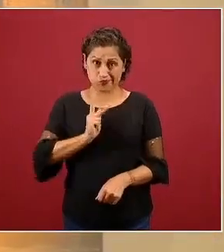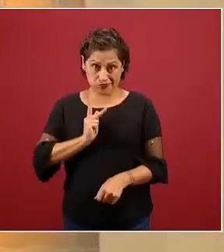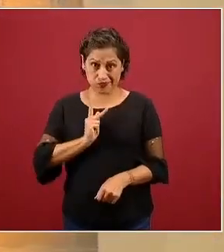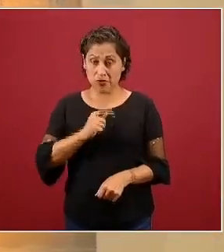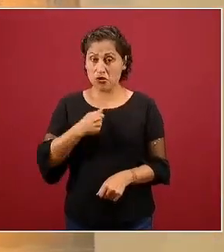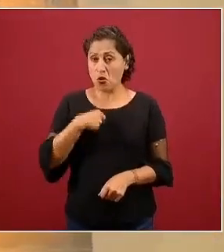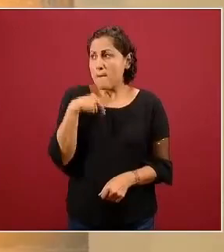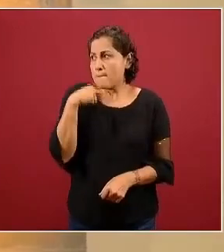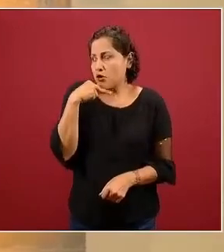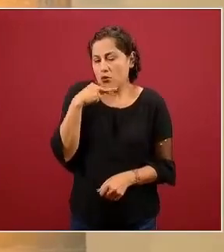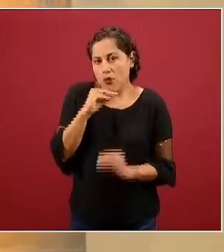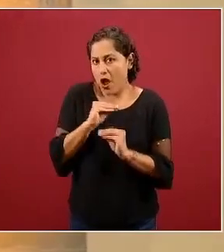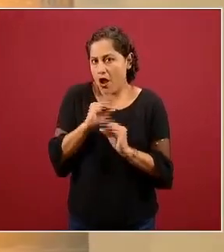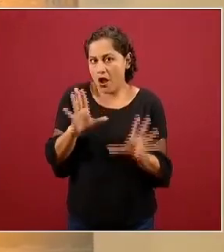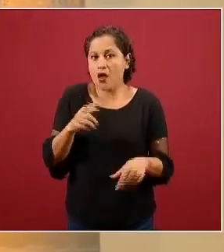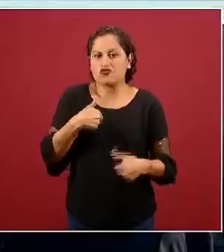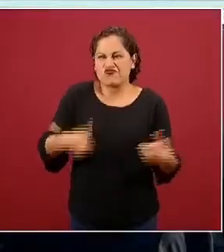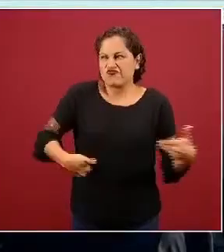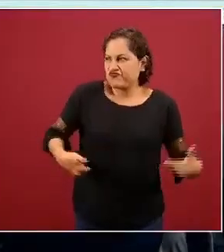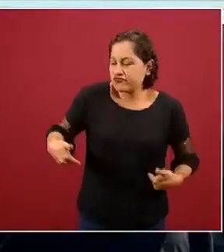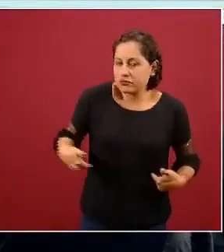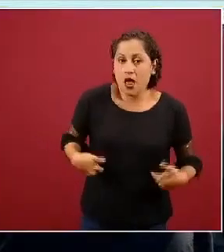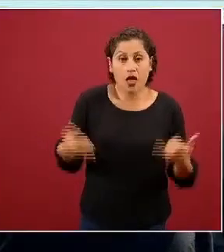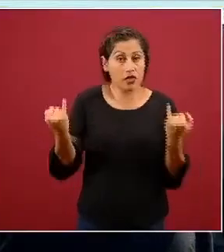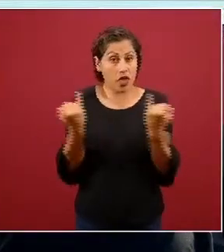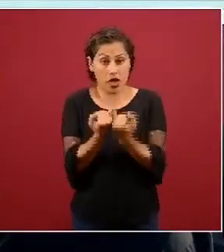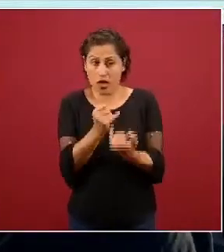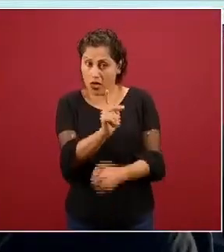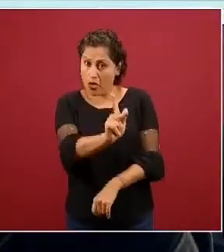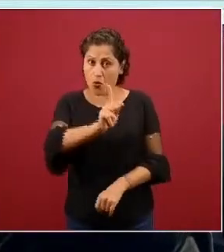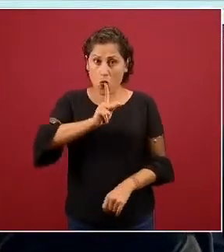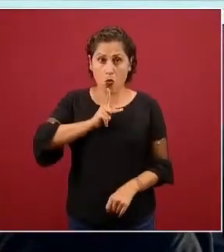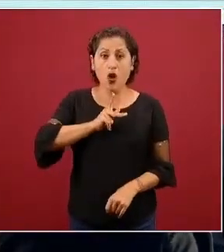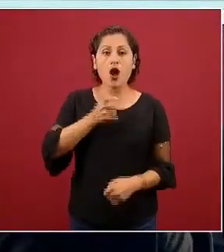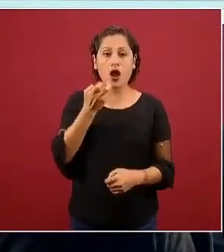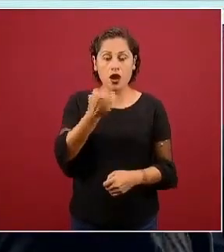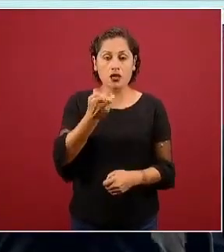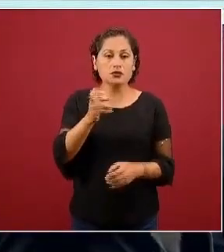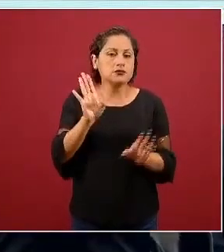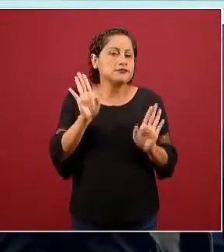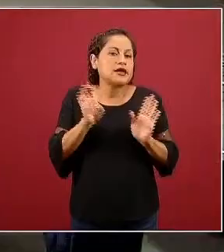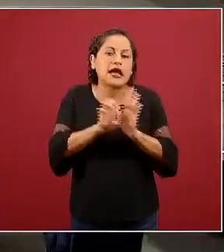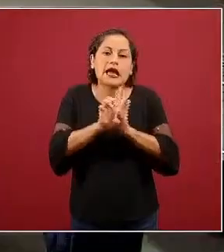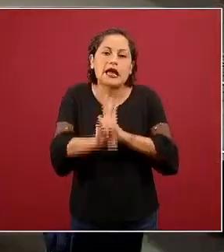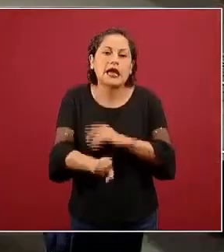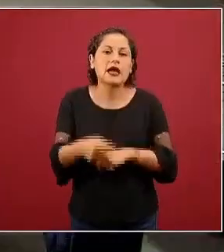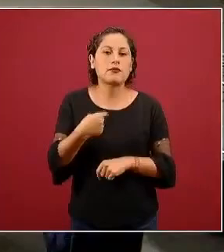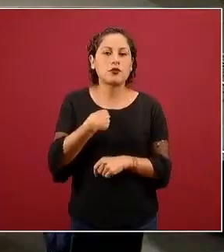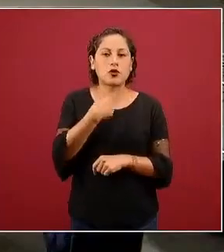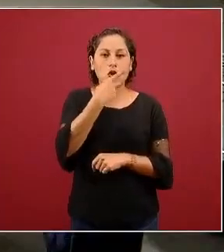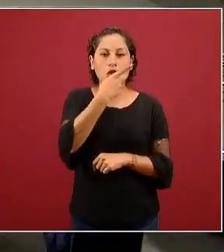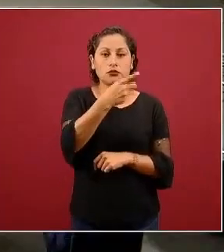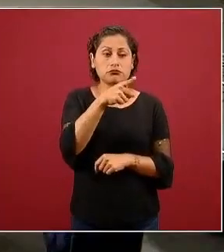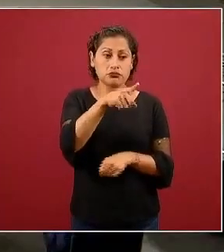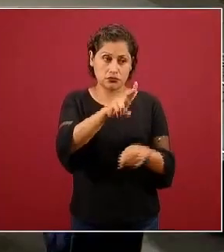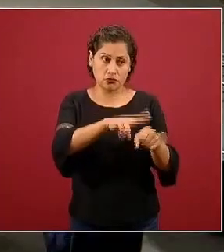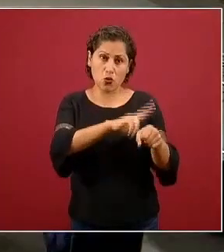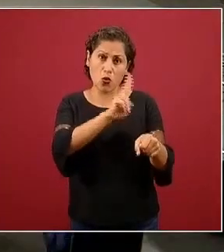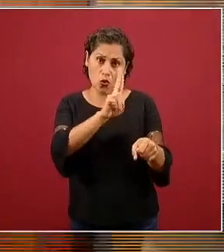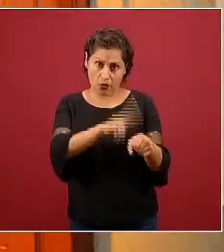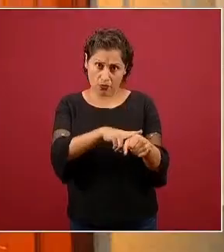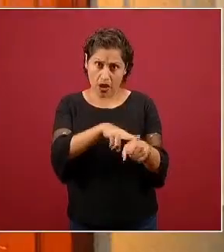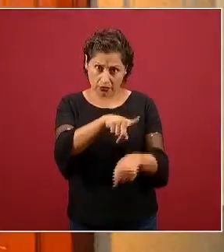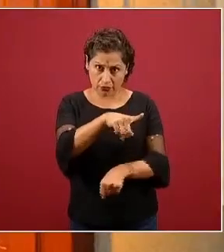tengo momentos de mal humor. Entonces, se pueden utilizar algunas frases como: ¿es normal que te sientas